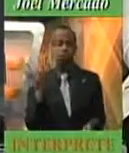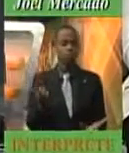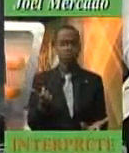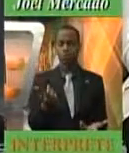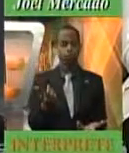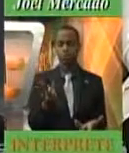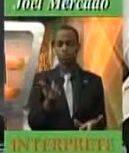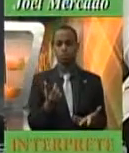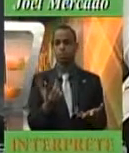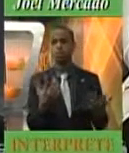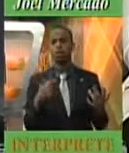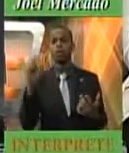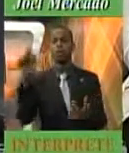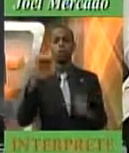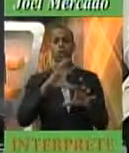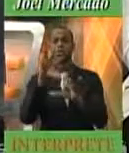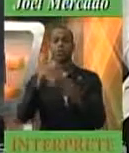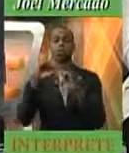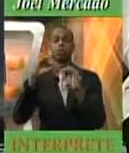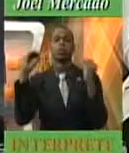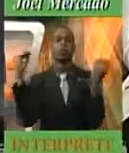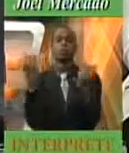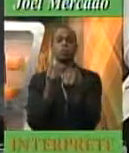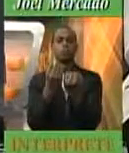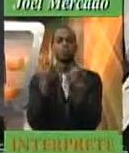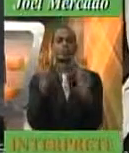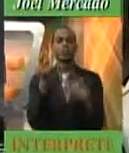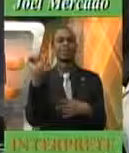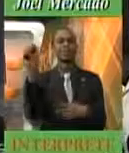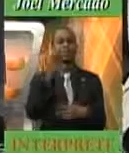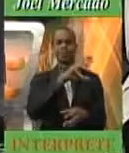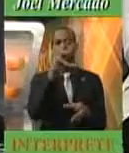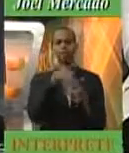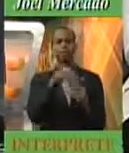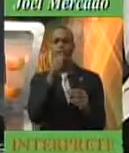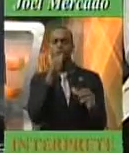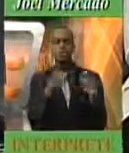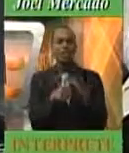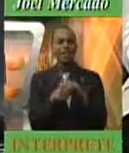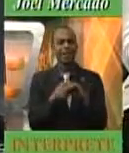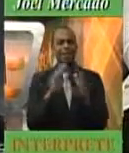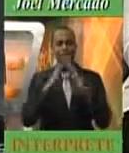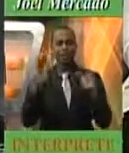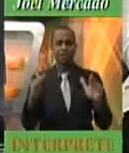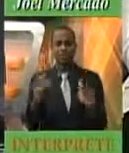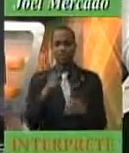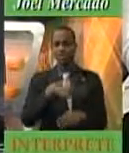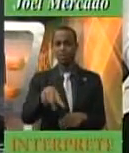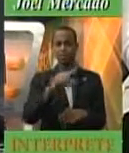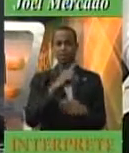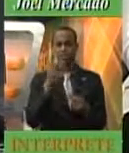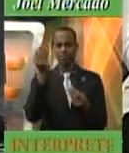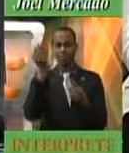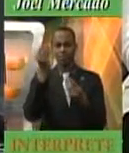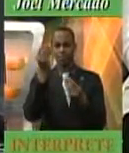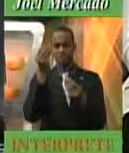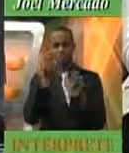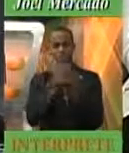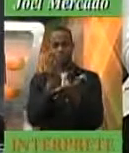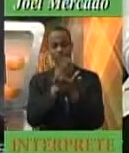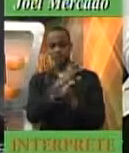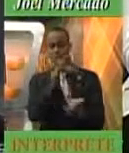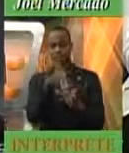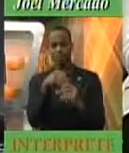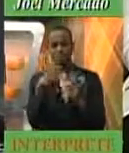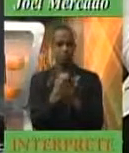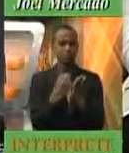solamente las que están organizadas en organizaciones, que hay muchas que están todavía escondidas en sus casas, que no tienen acceso a ningún tipo de derecho. Y donde